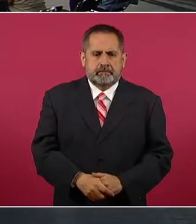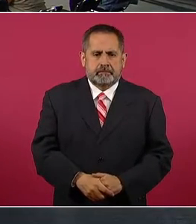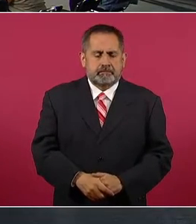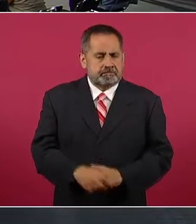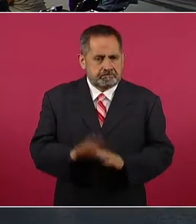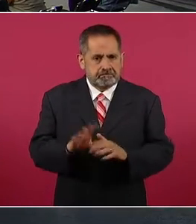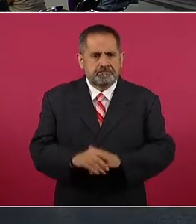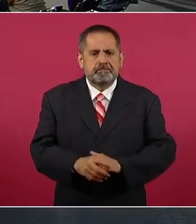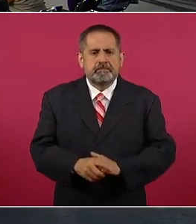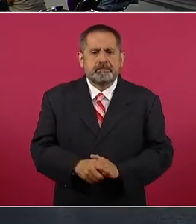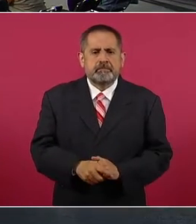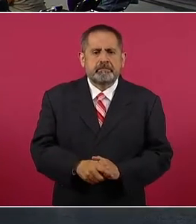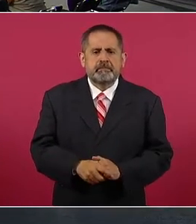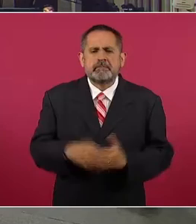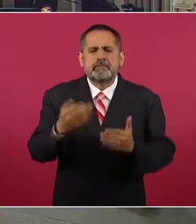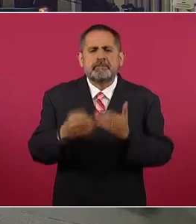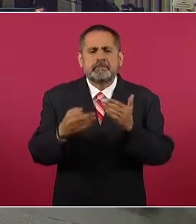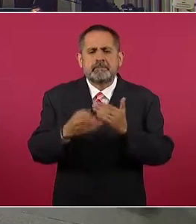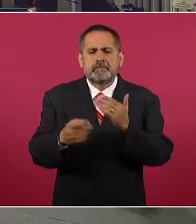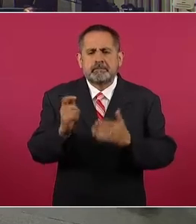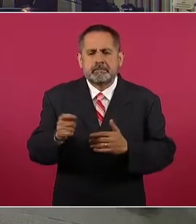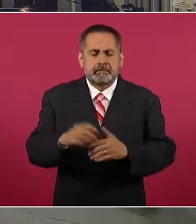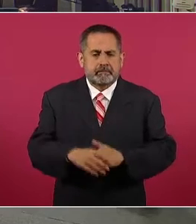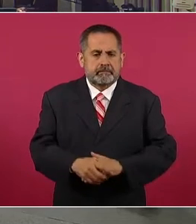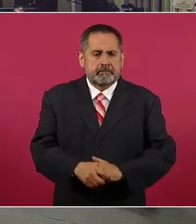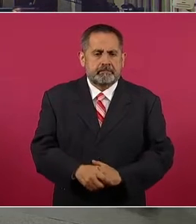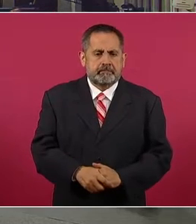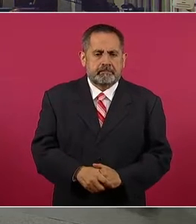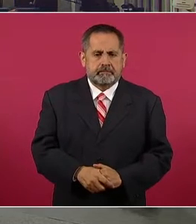Bueno, ¿quién falta?